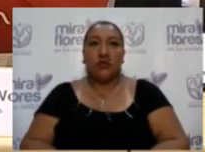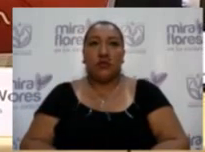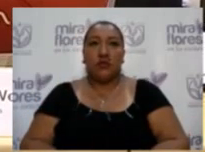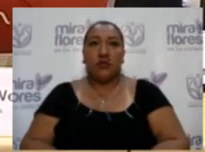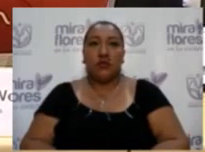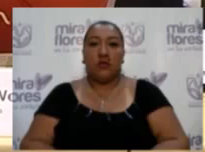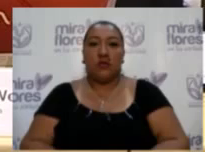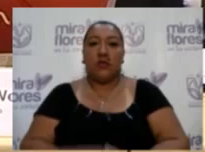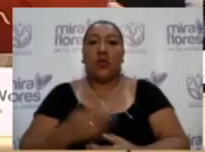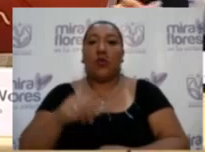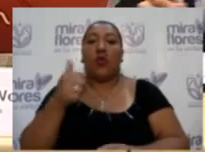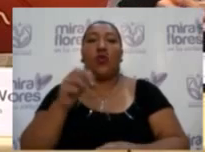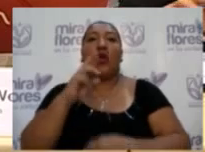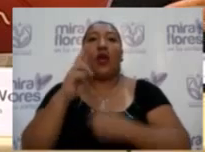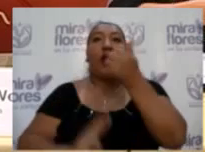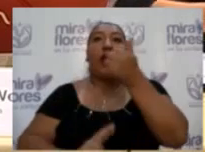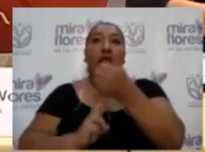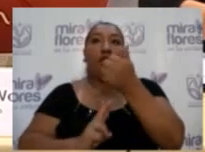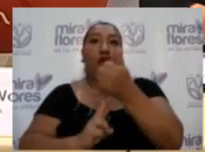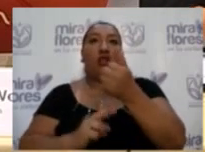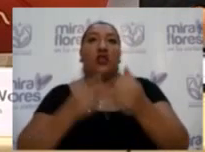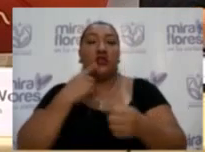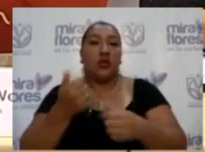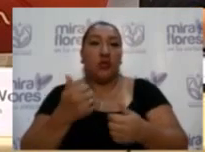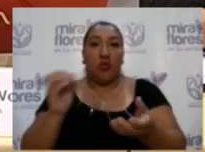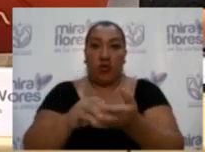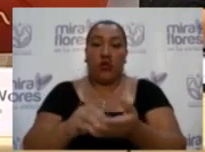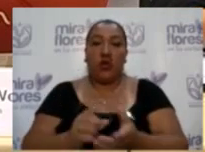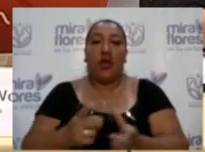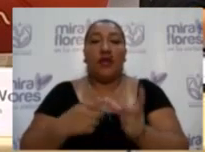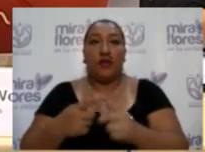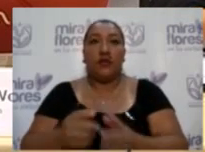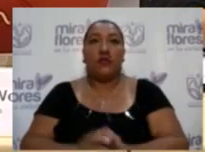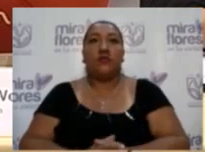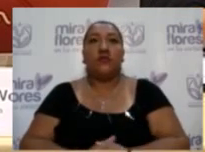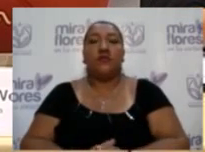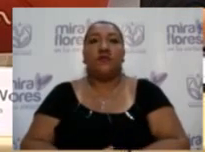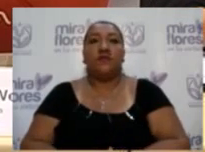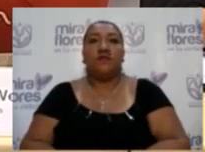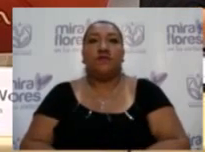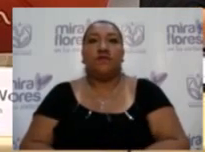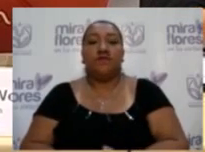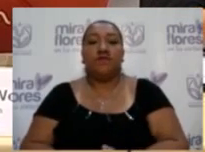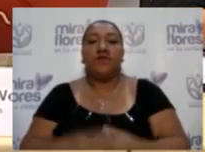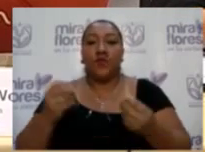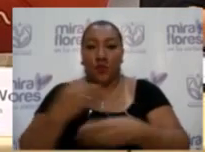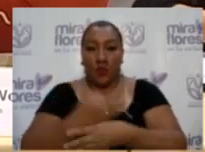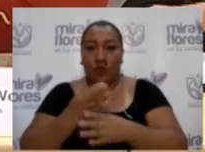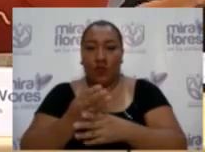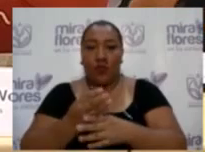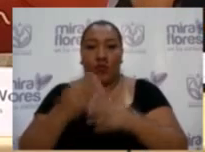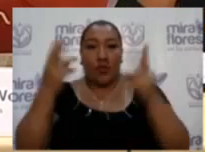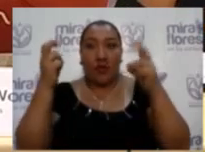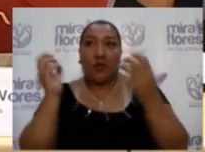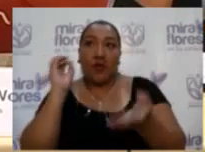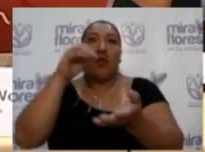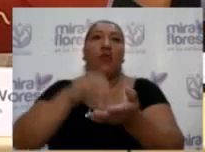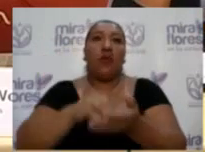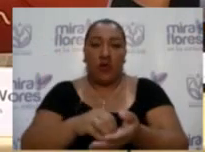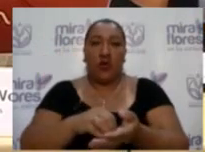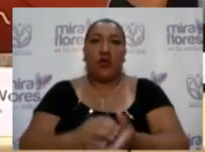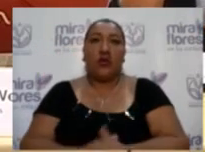de otros dos regidores de no asistir al consejillo. Entonces, por un tema de forma, es que se le pone el